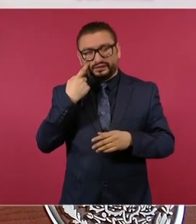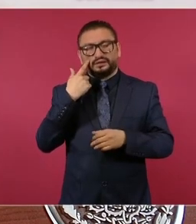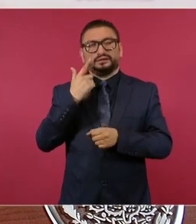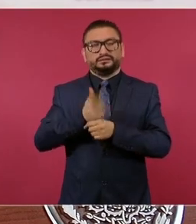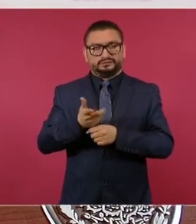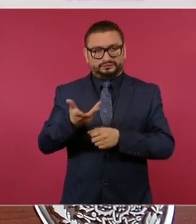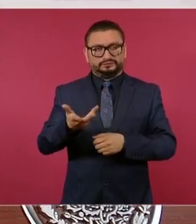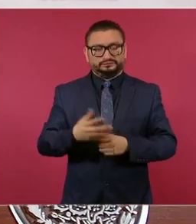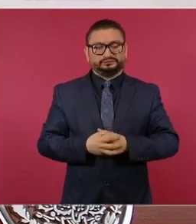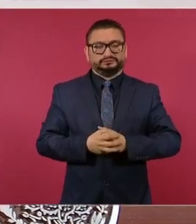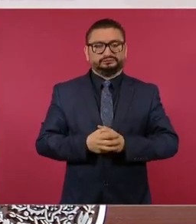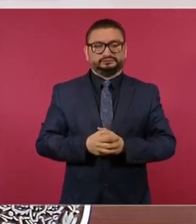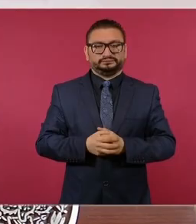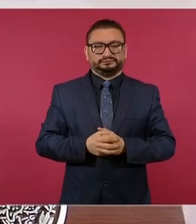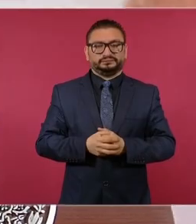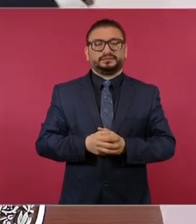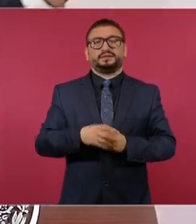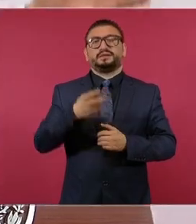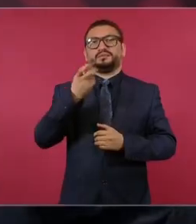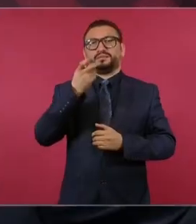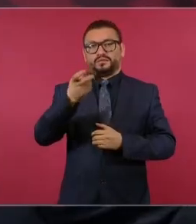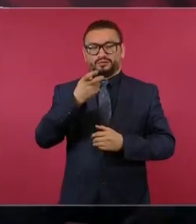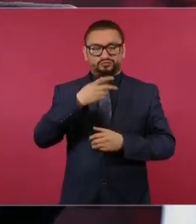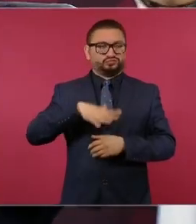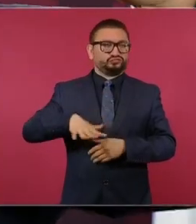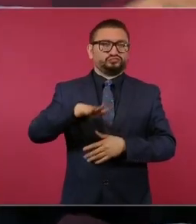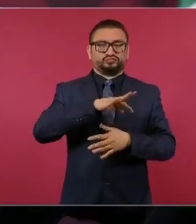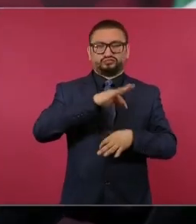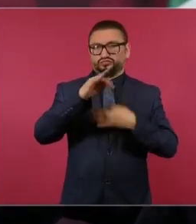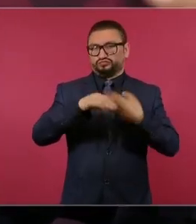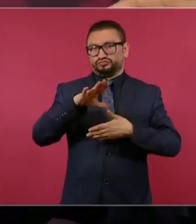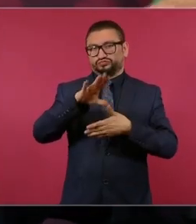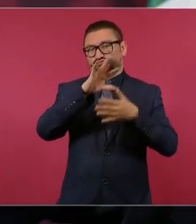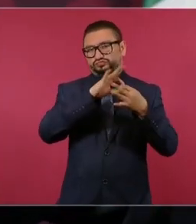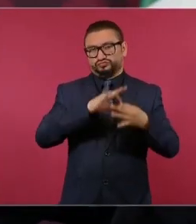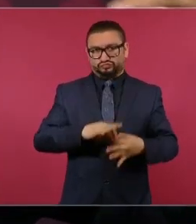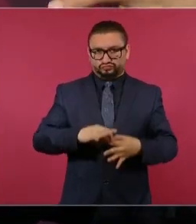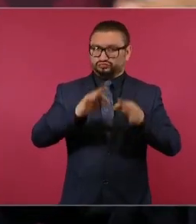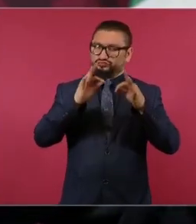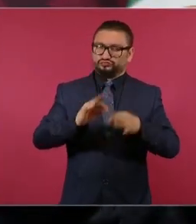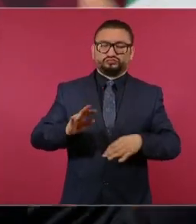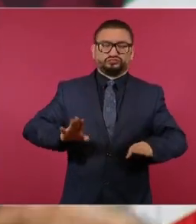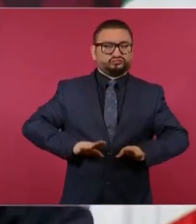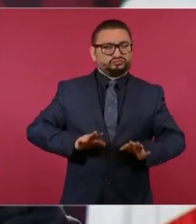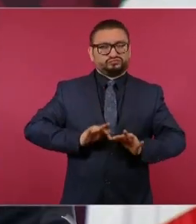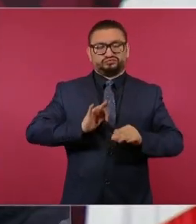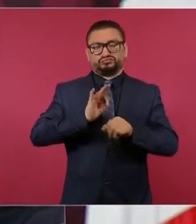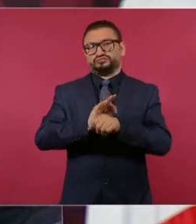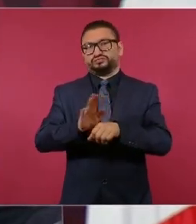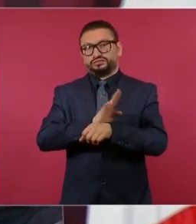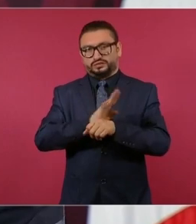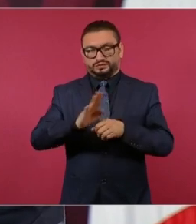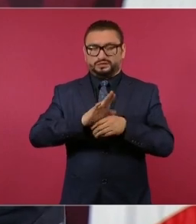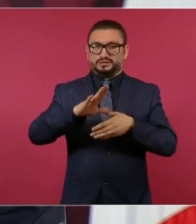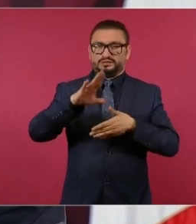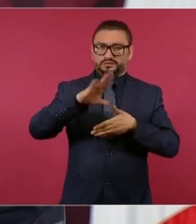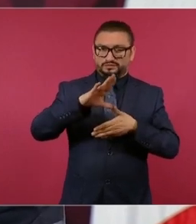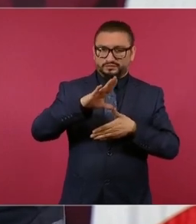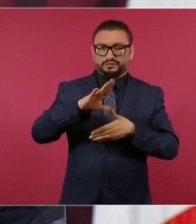Entonces, todo eso es muy favorable, todo eso, la integración económica de